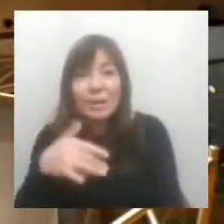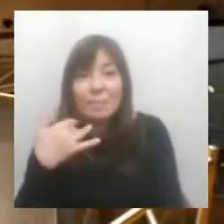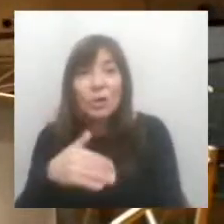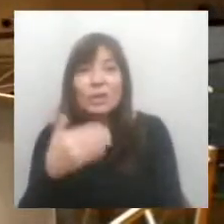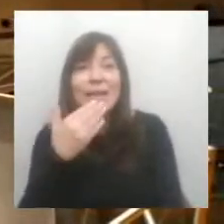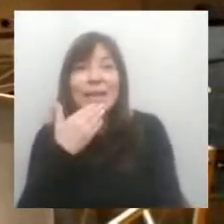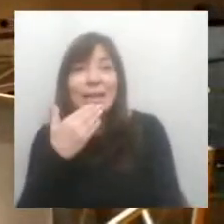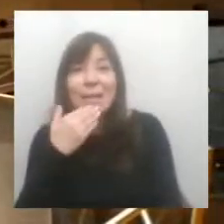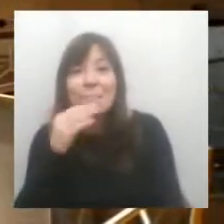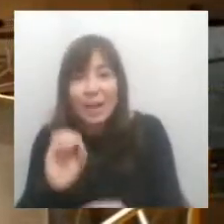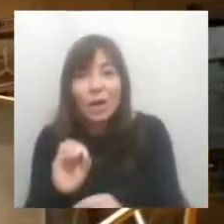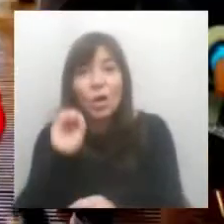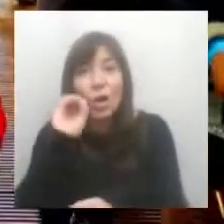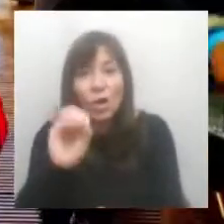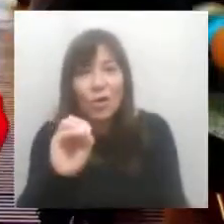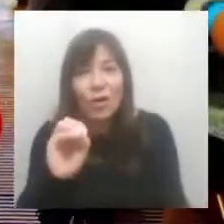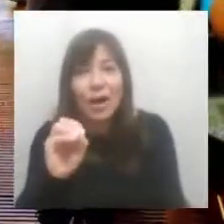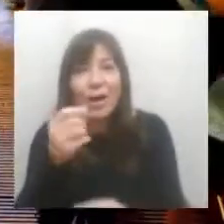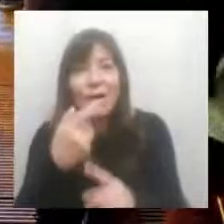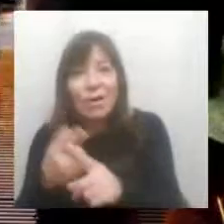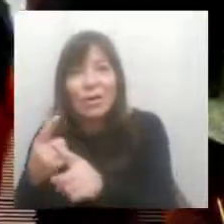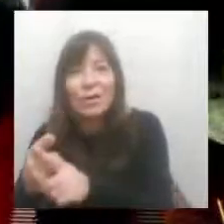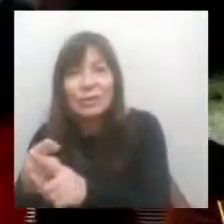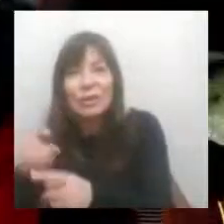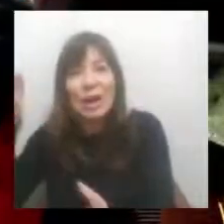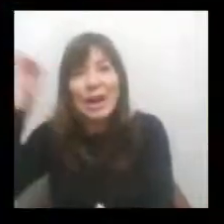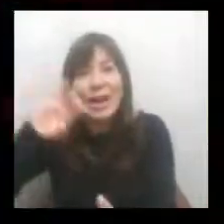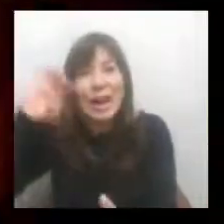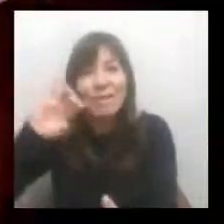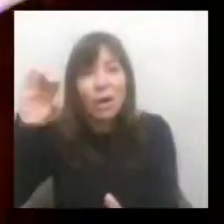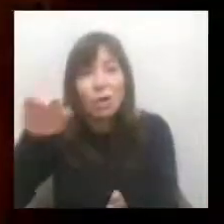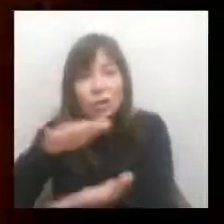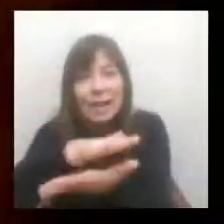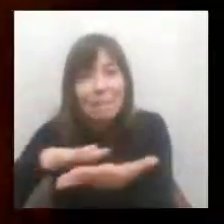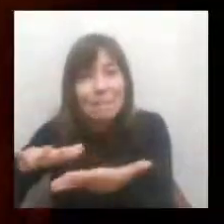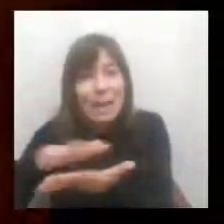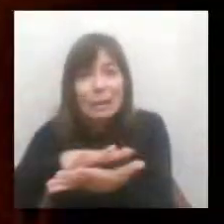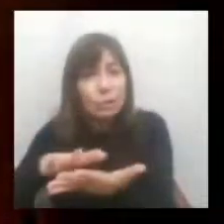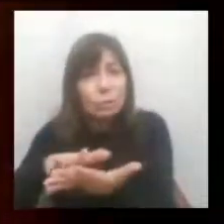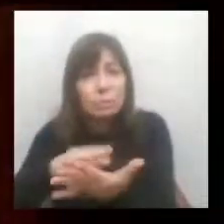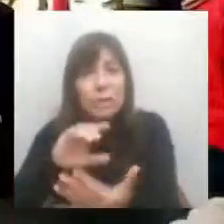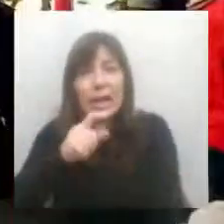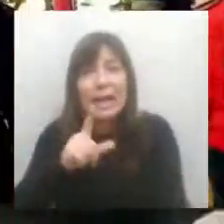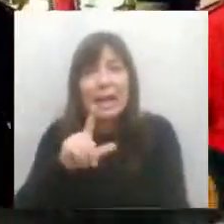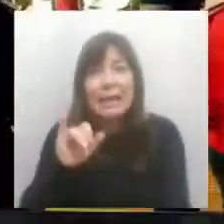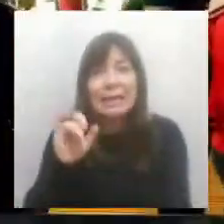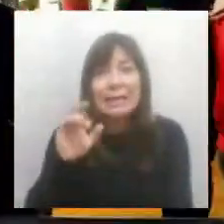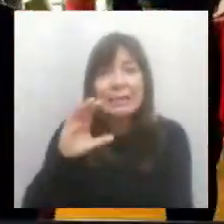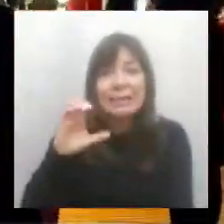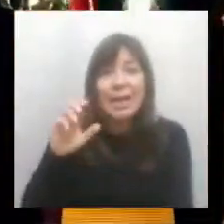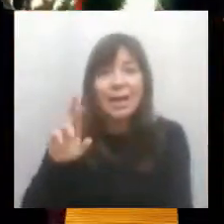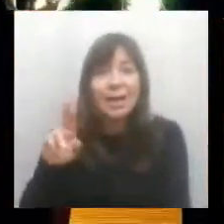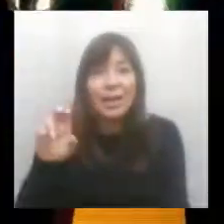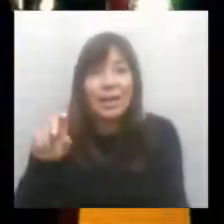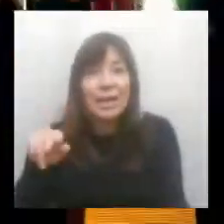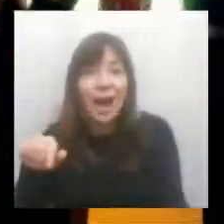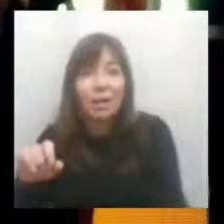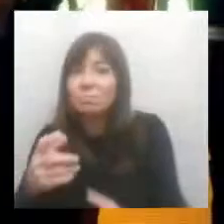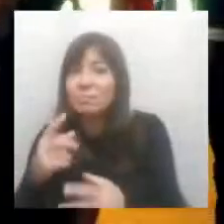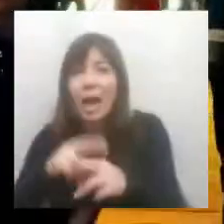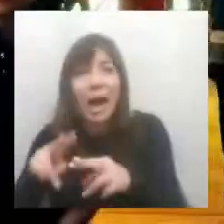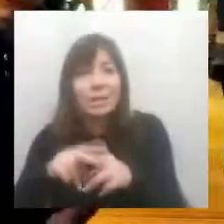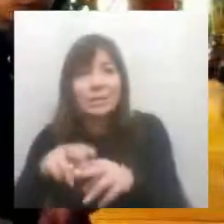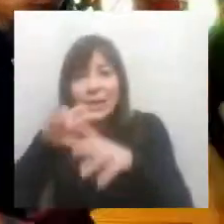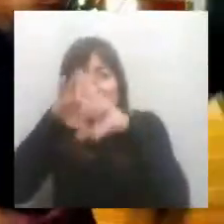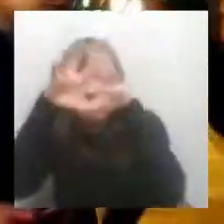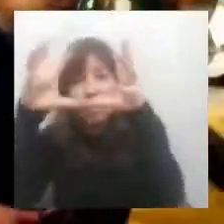colocado otras cosas como lavalosas y glicerina. Eso permite lo que ustedes están viendo, crear burbujas gigantes